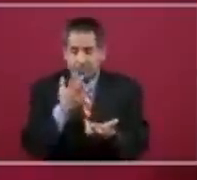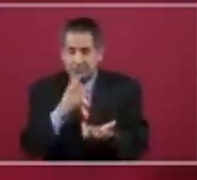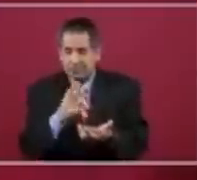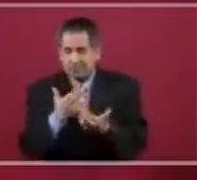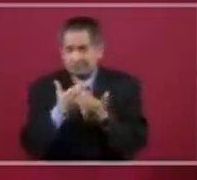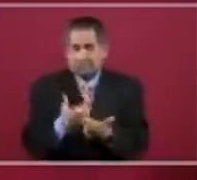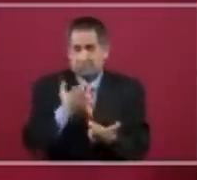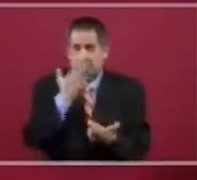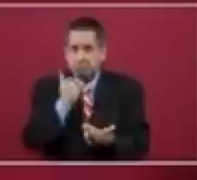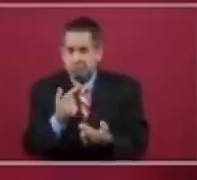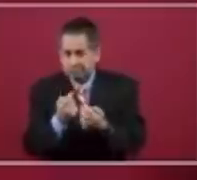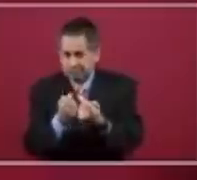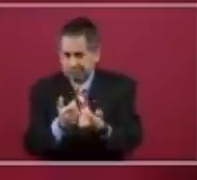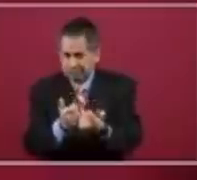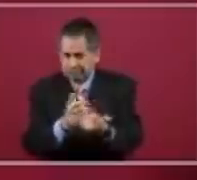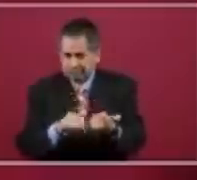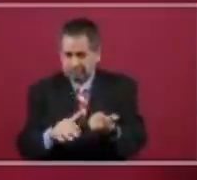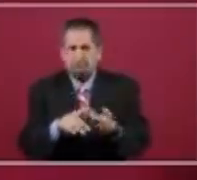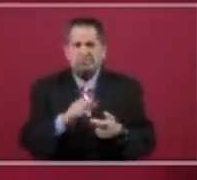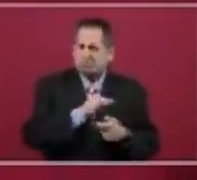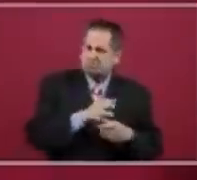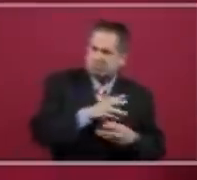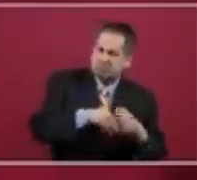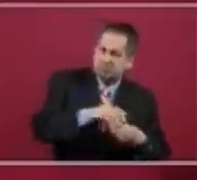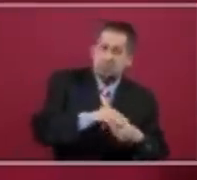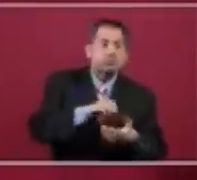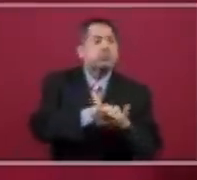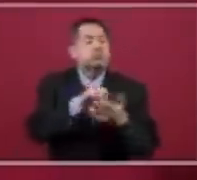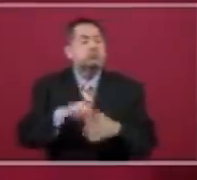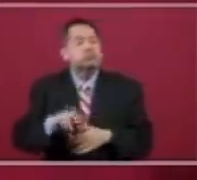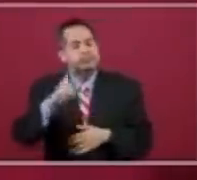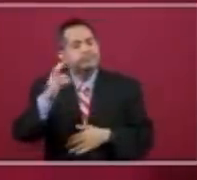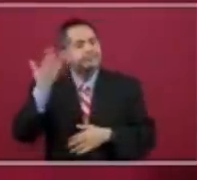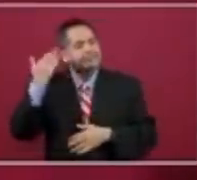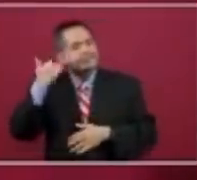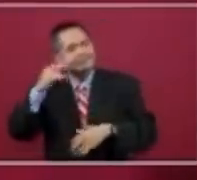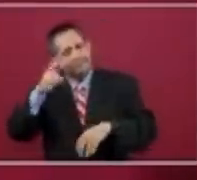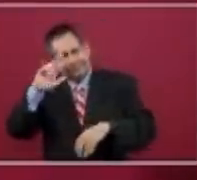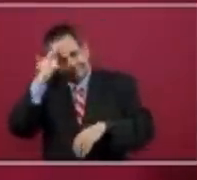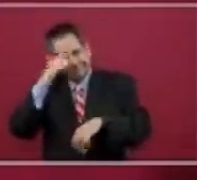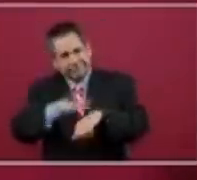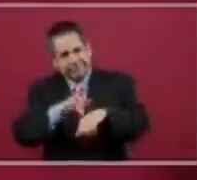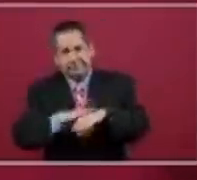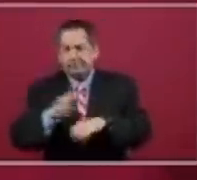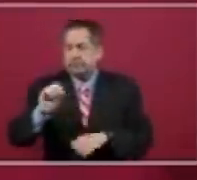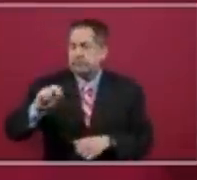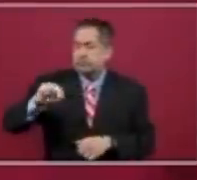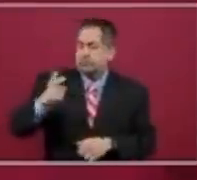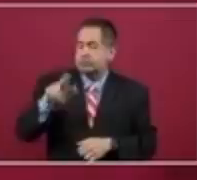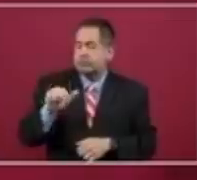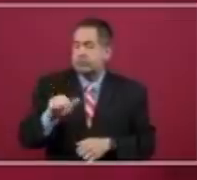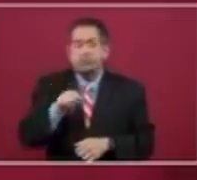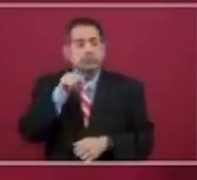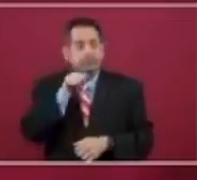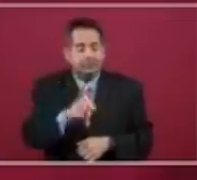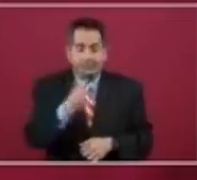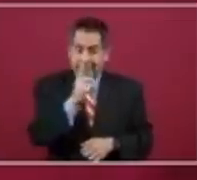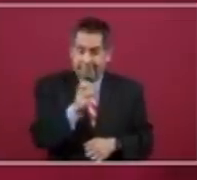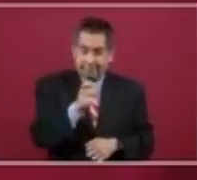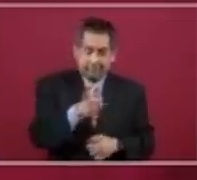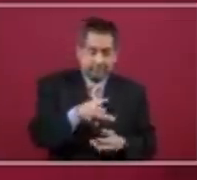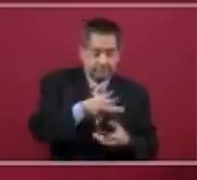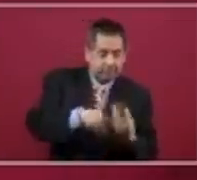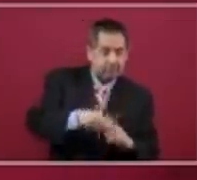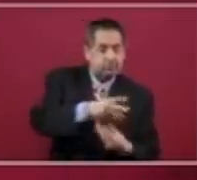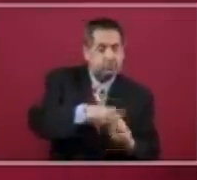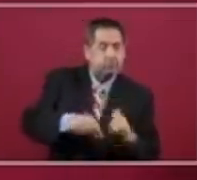como recordarán, en la zona es deficitaria y lo que se recomendó por parte de Conagua es reutilizar el agua de